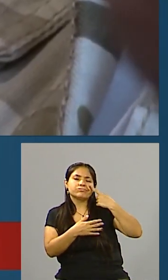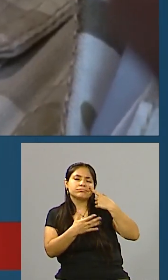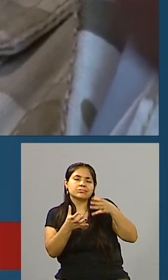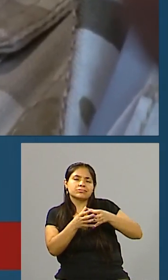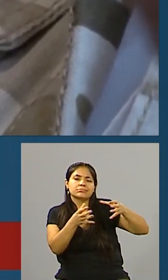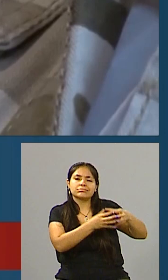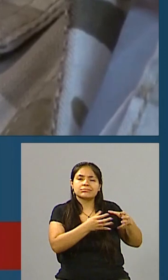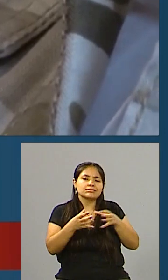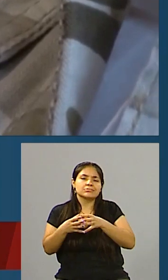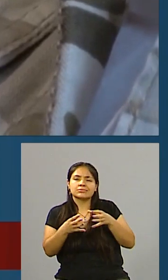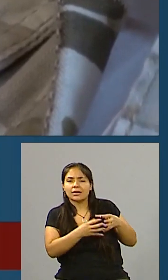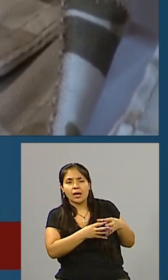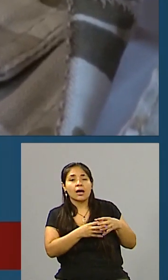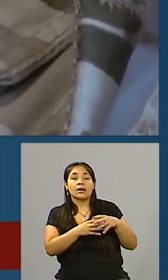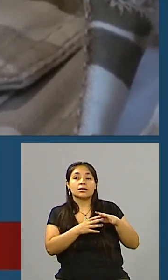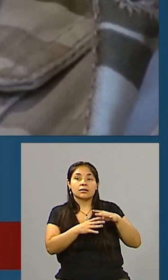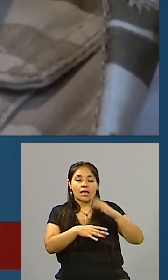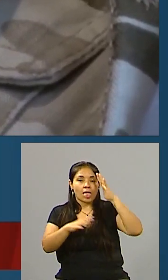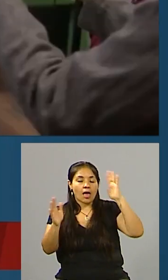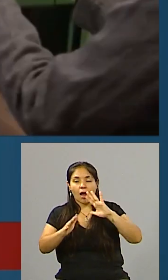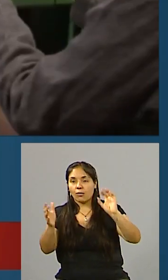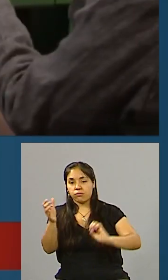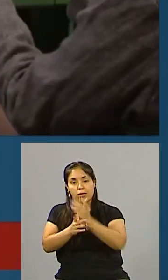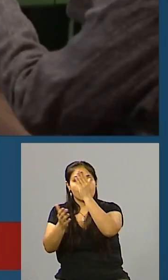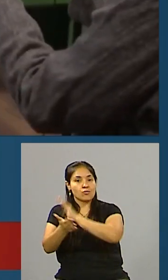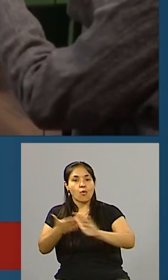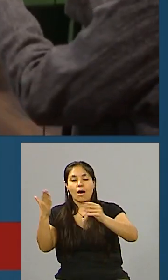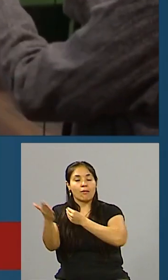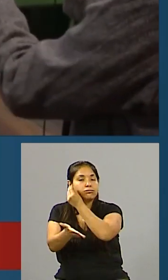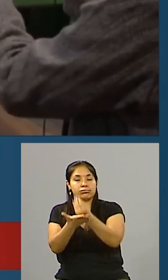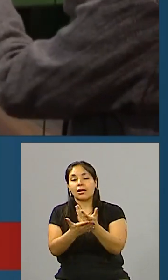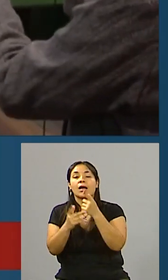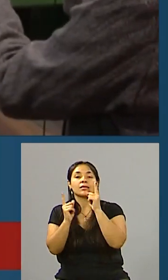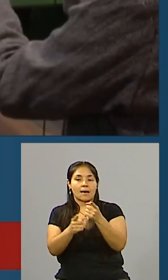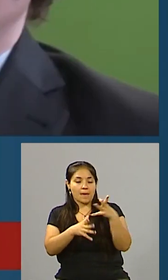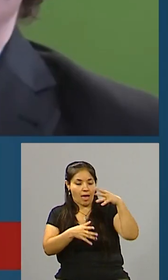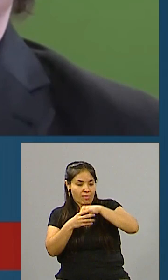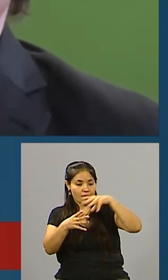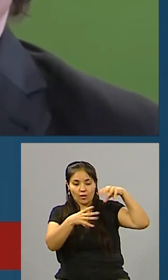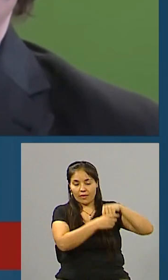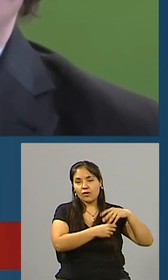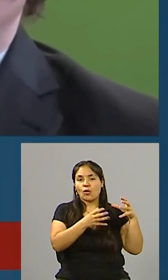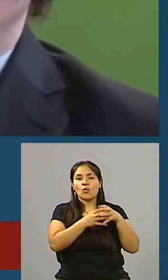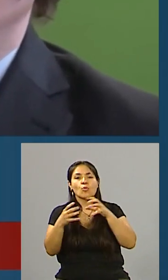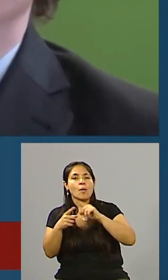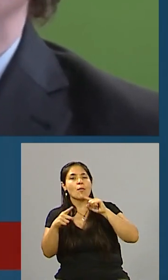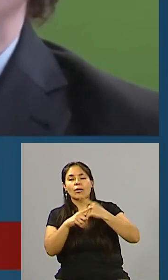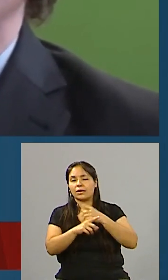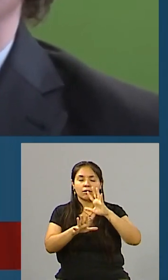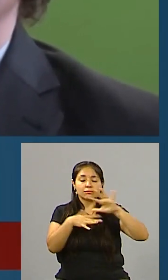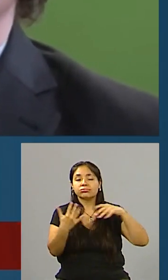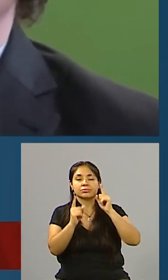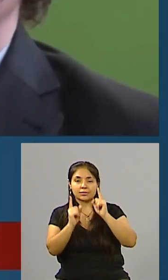estas coaliciones y de cada uno de estos partidos, ¿no? Vos recordás que si bien el radicalismo tuvo una